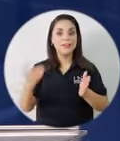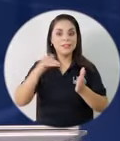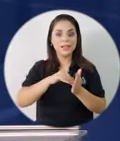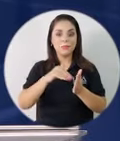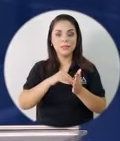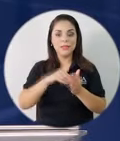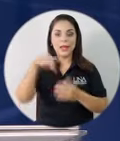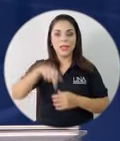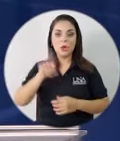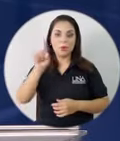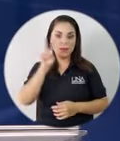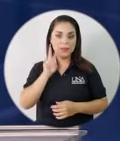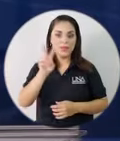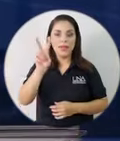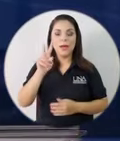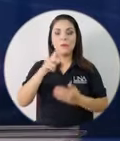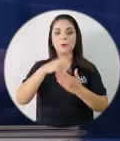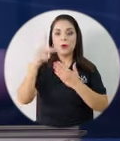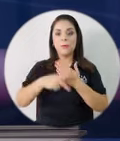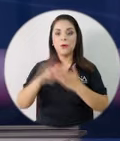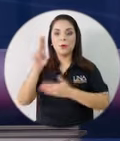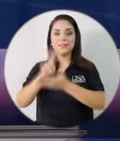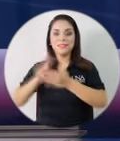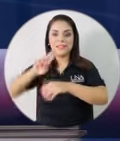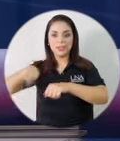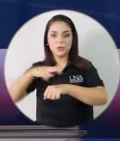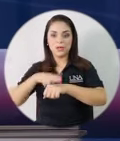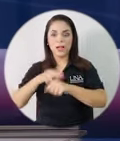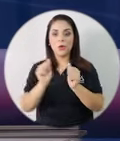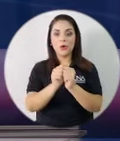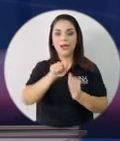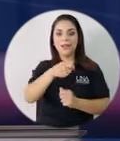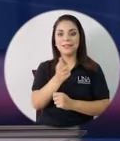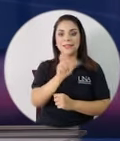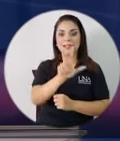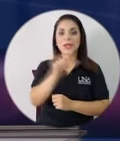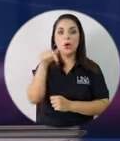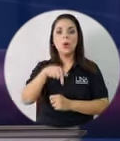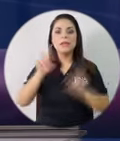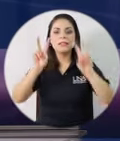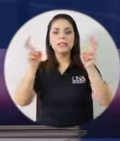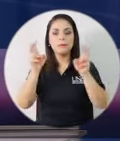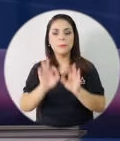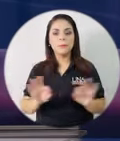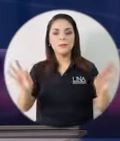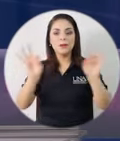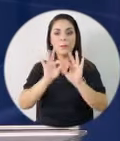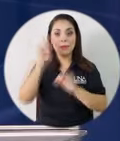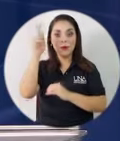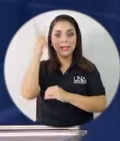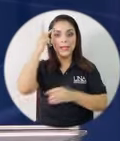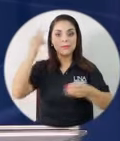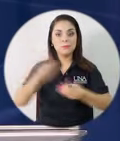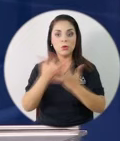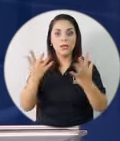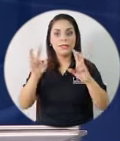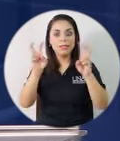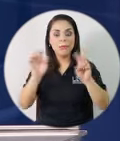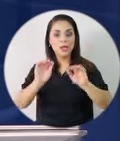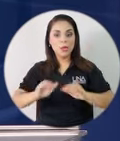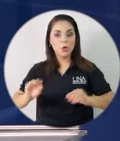Regresa usted a Una Mirada, del programa de la Universidad Nacional y de CINAR S.A. Hoy con el tema de la importancia de las políticas públicas en materia de niñez